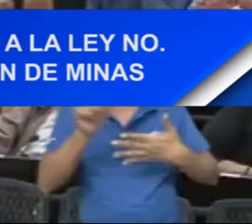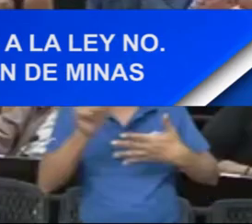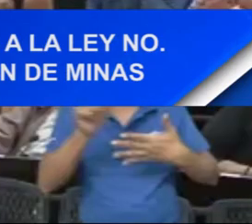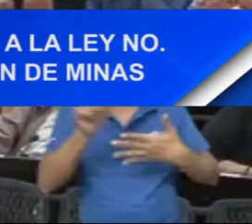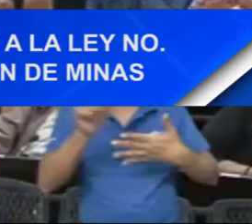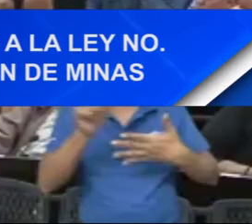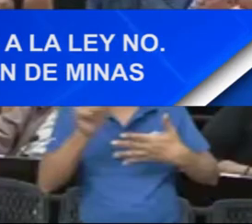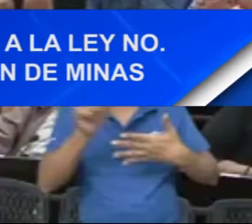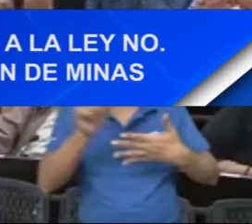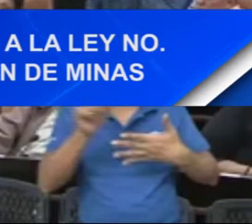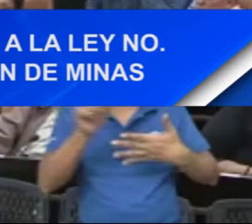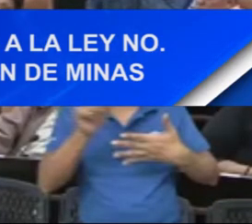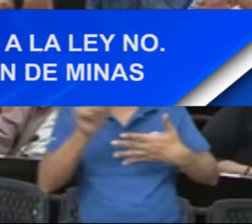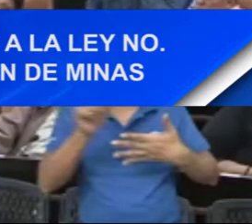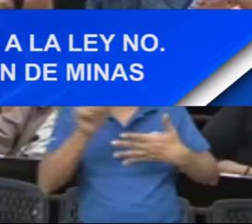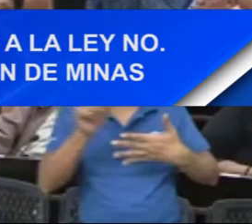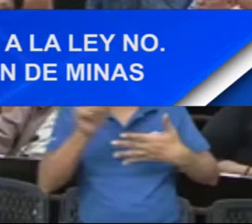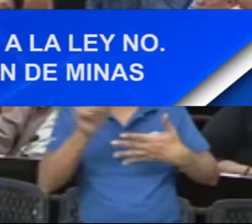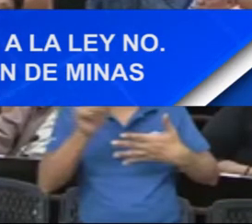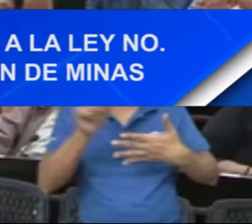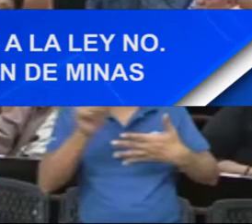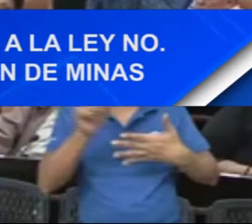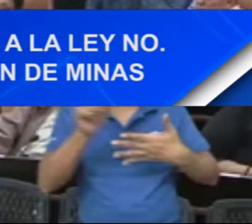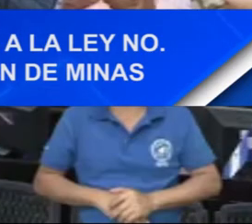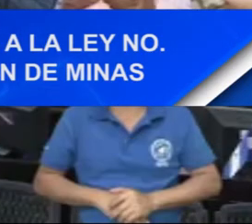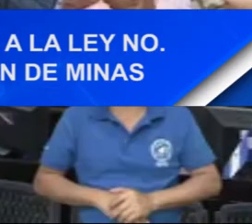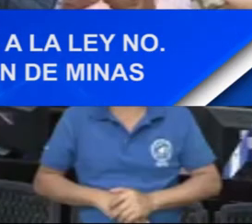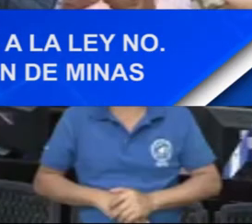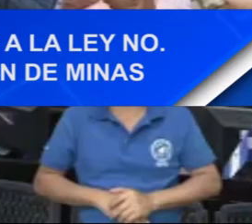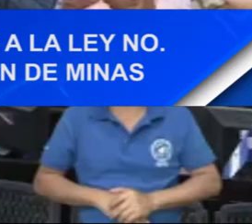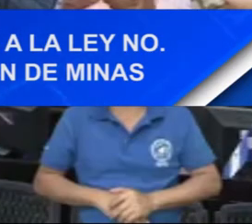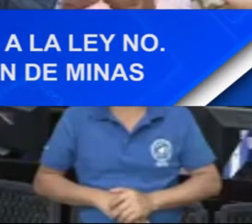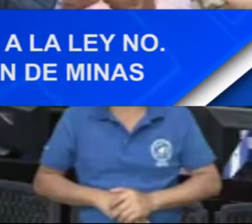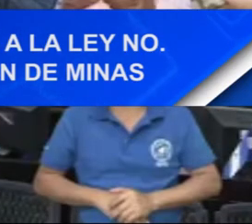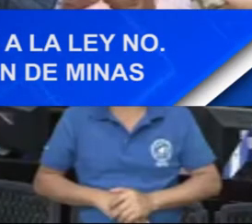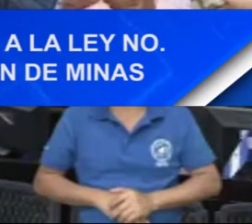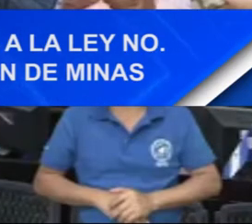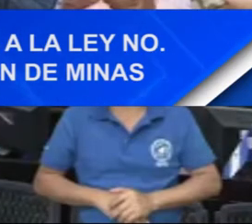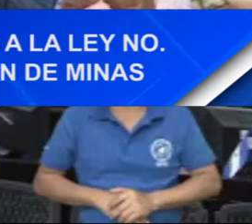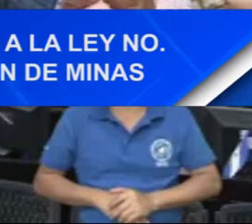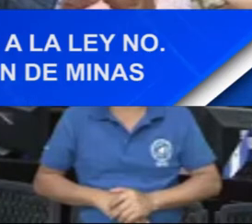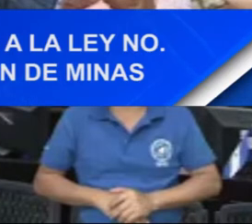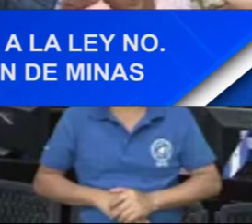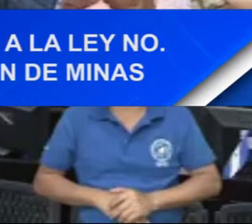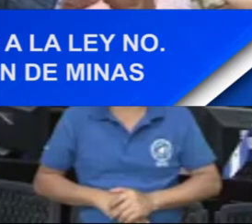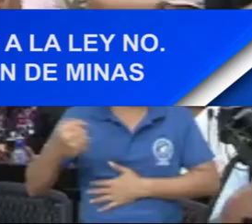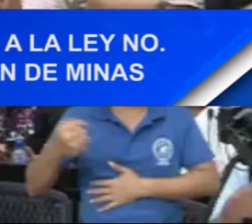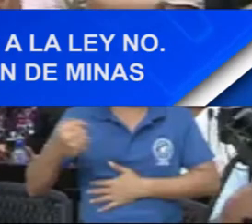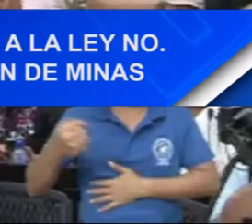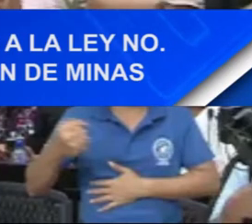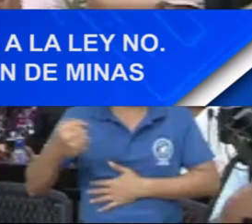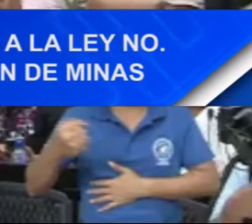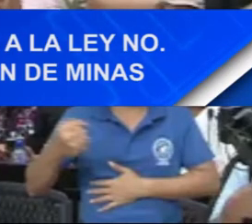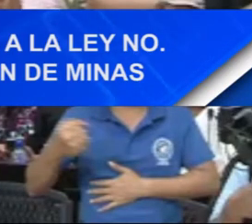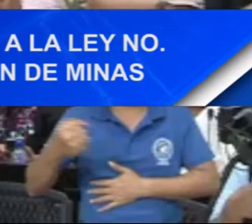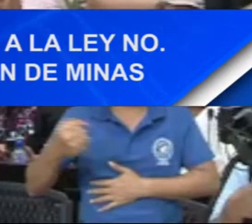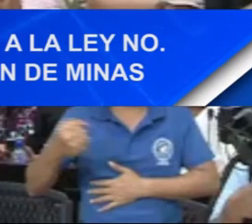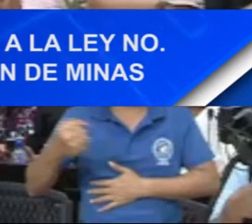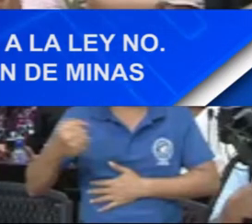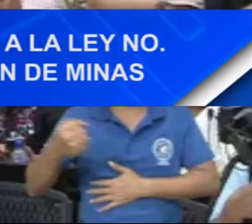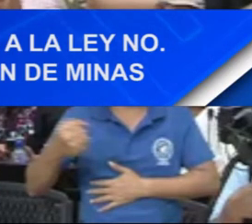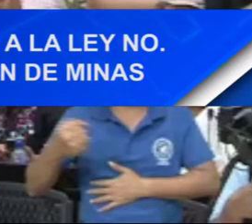en áreas de reserva minera y otras misterio de energía divina es la instancia